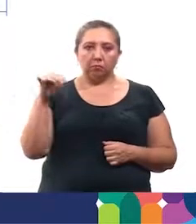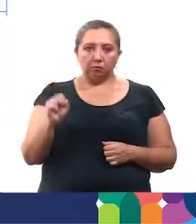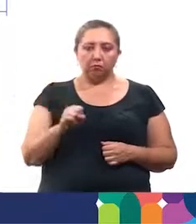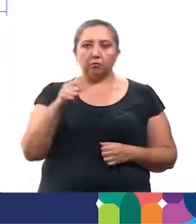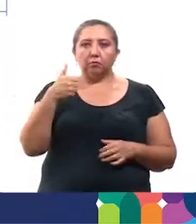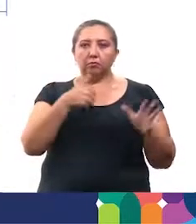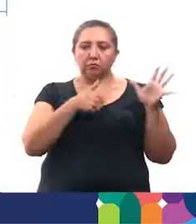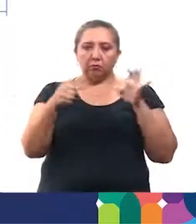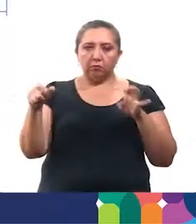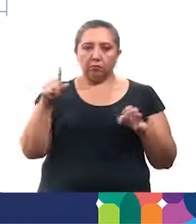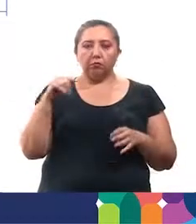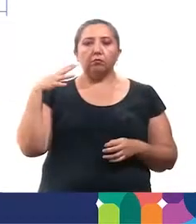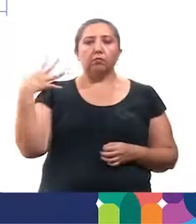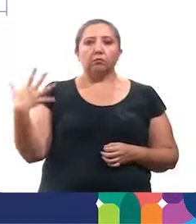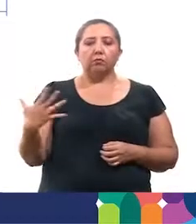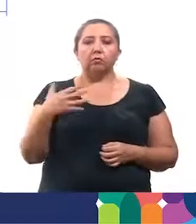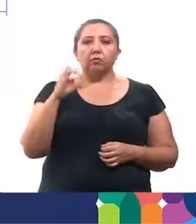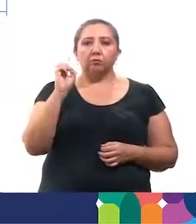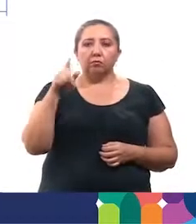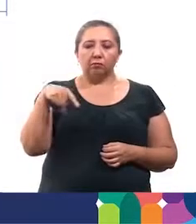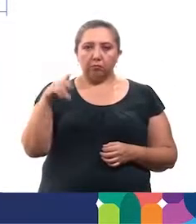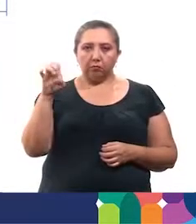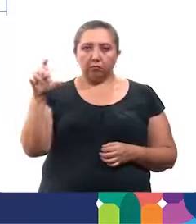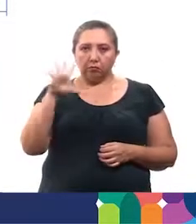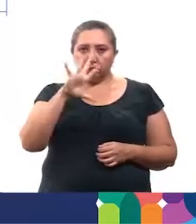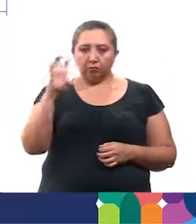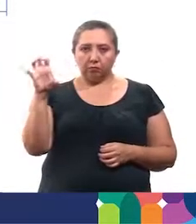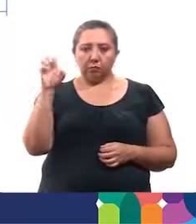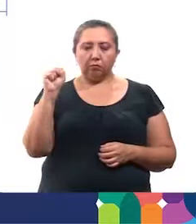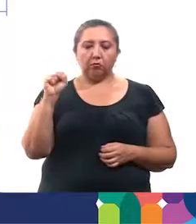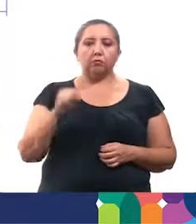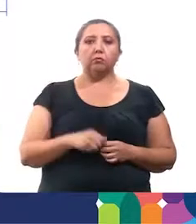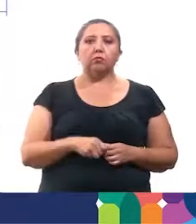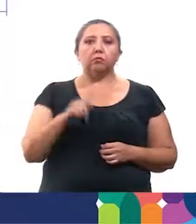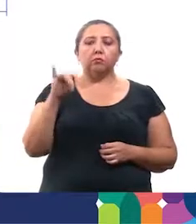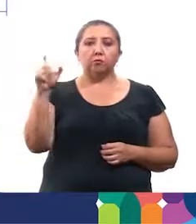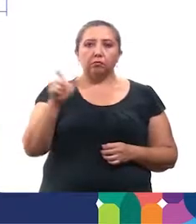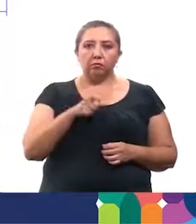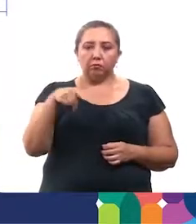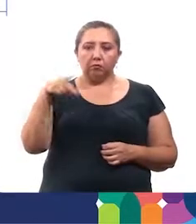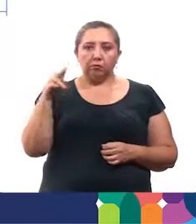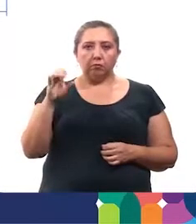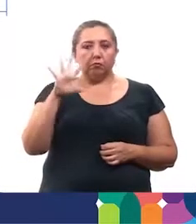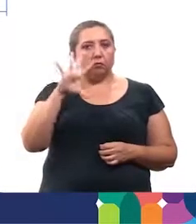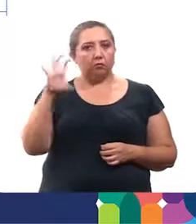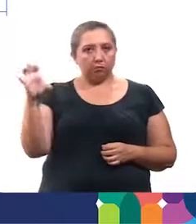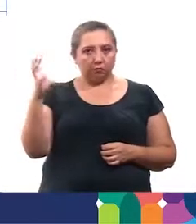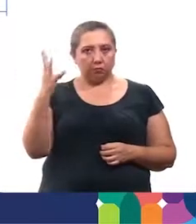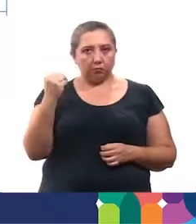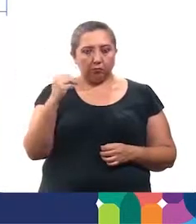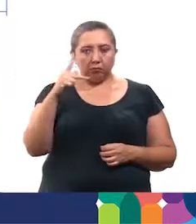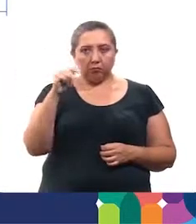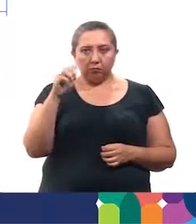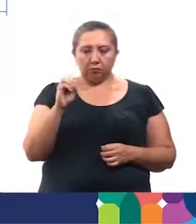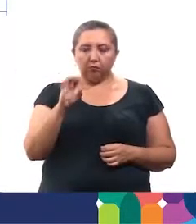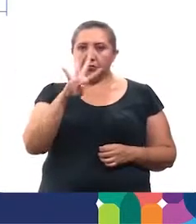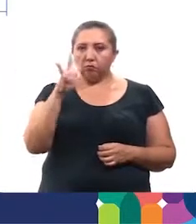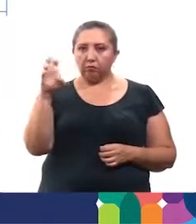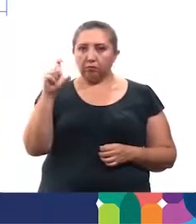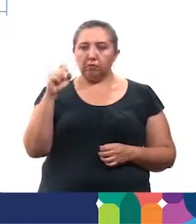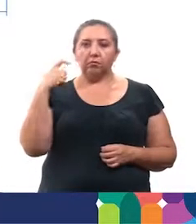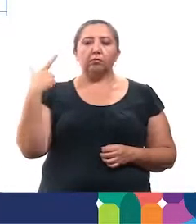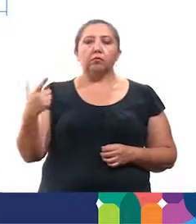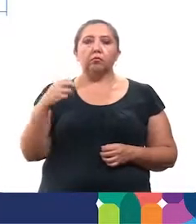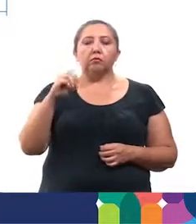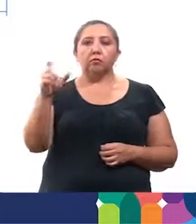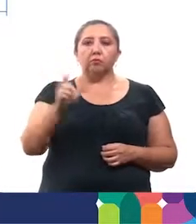Acanqué, 675, Concal, 560, Tixcocop, 509, Peto,